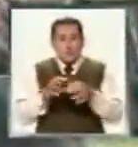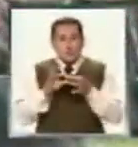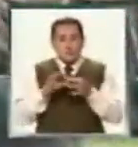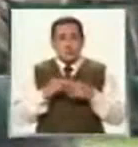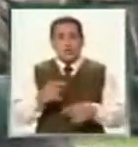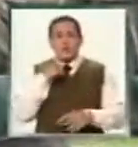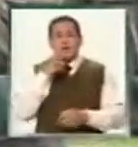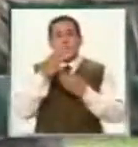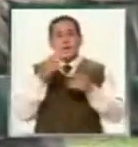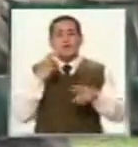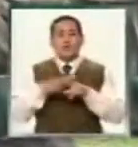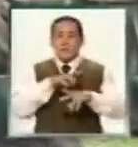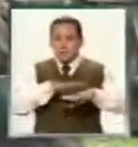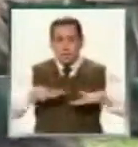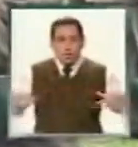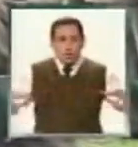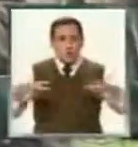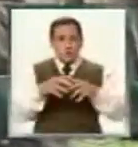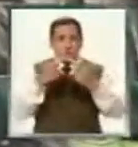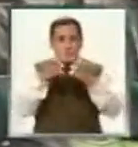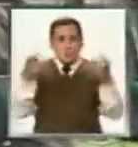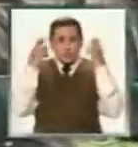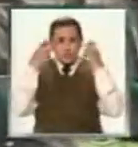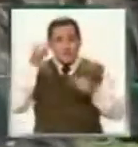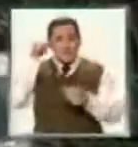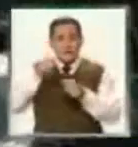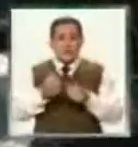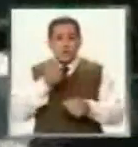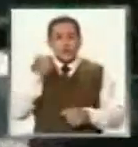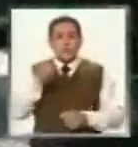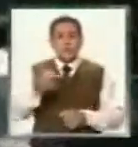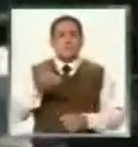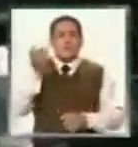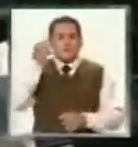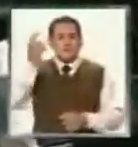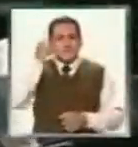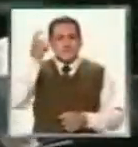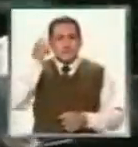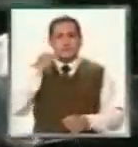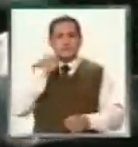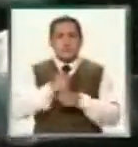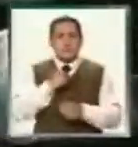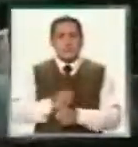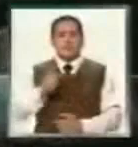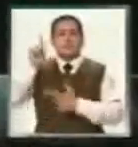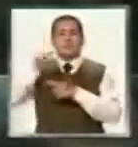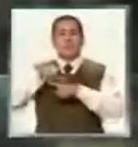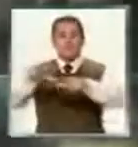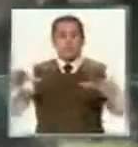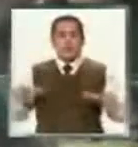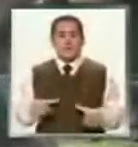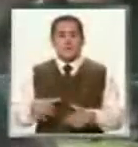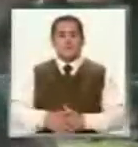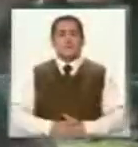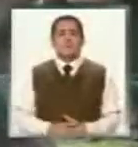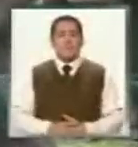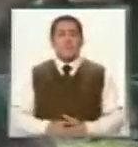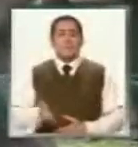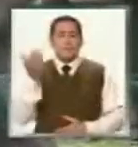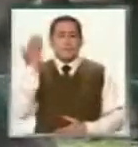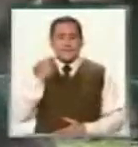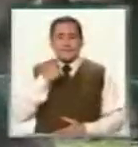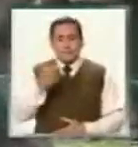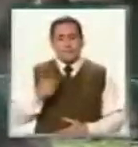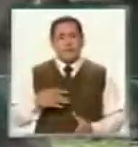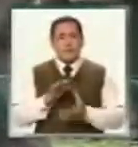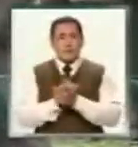a nombre de su promoción, recordó que Obregón Ángeles estaba consciente de su misión como militar. Hemos perdido a un hermano y a un